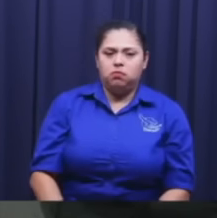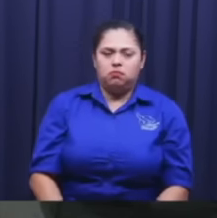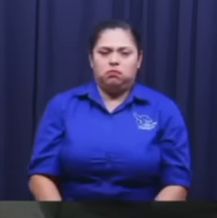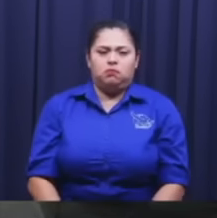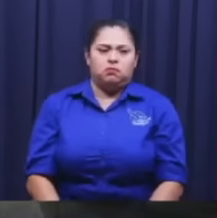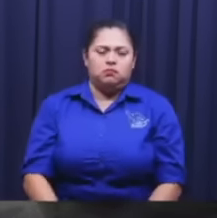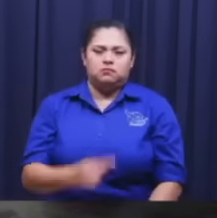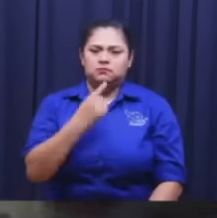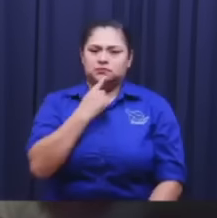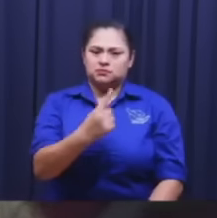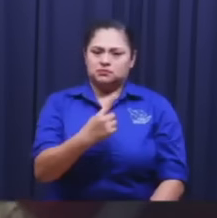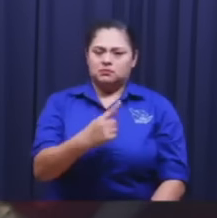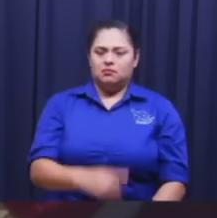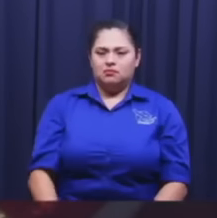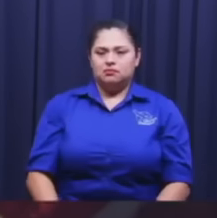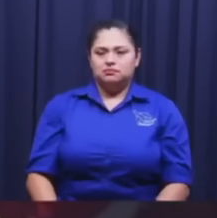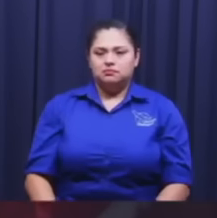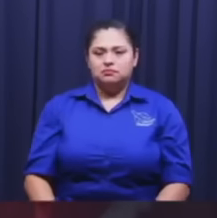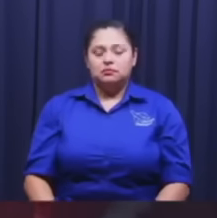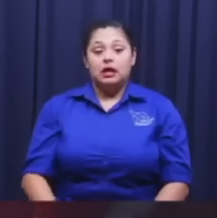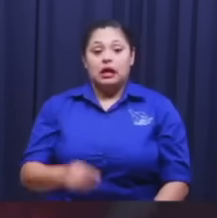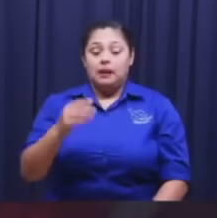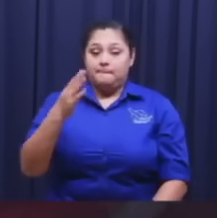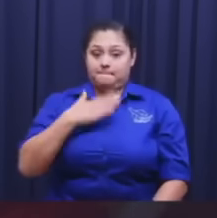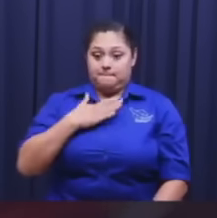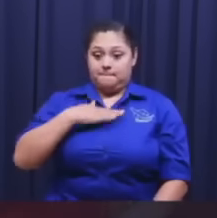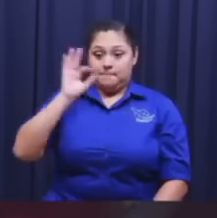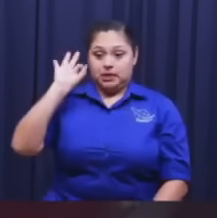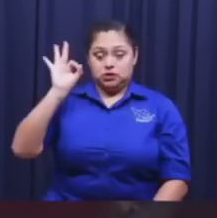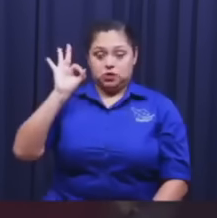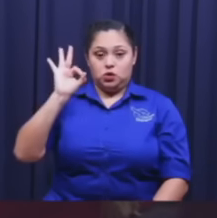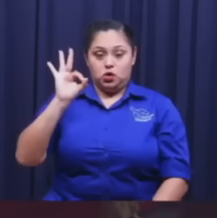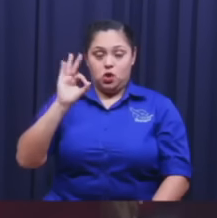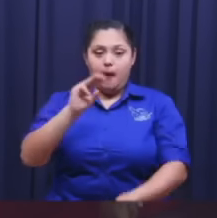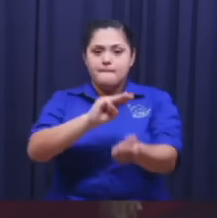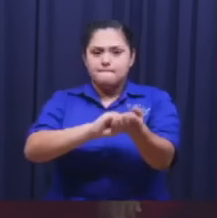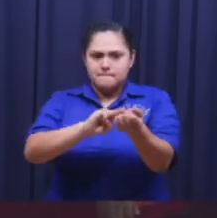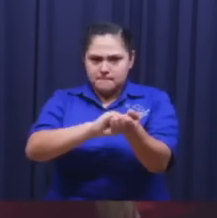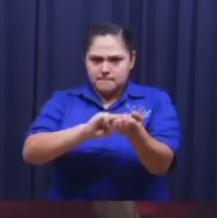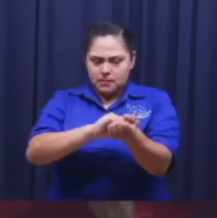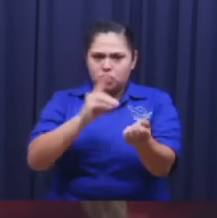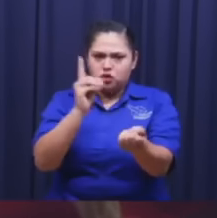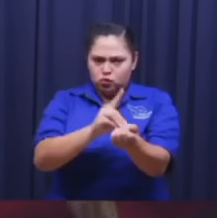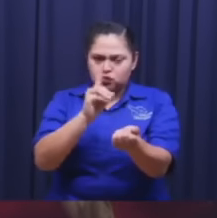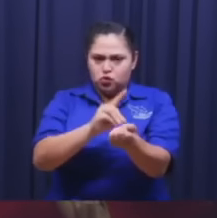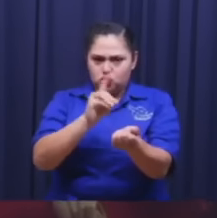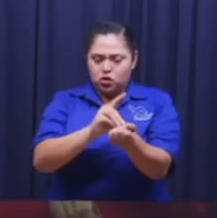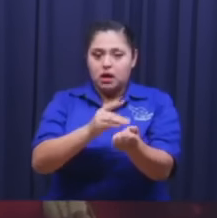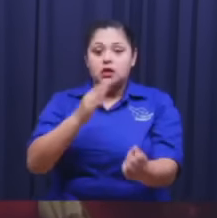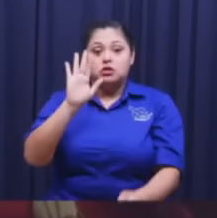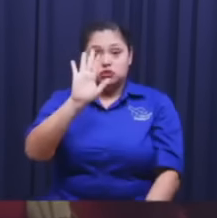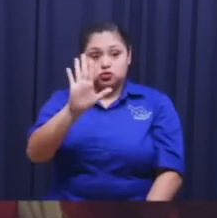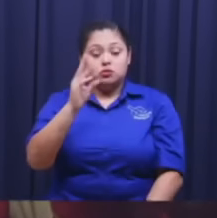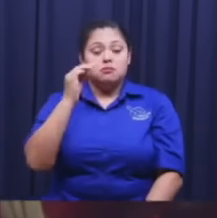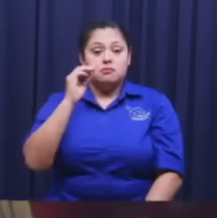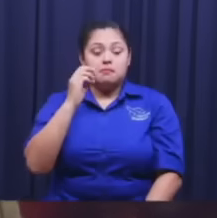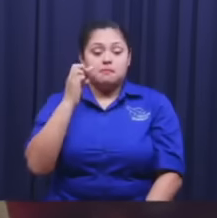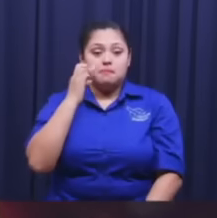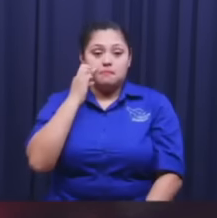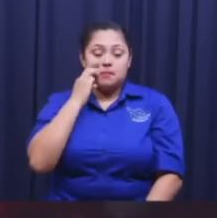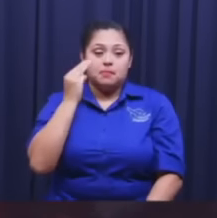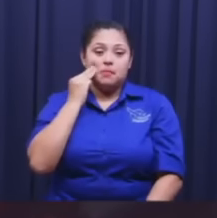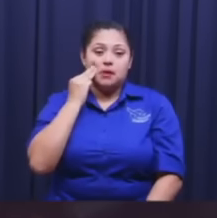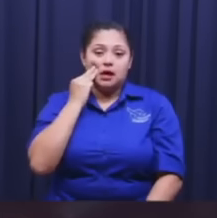él decía eso. Él estudió medicina, sus padres eran una gente pues que se dedicaban a